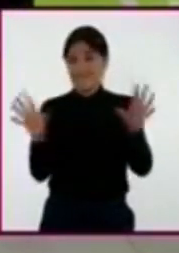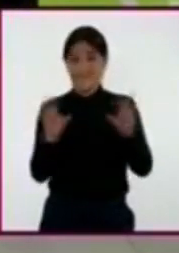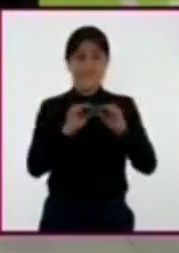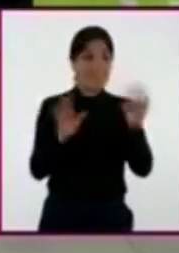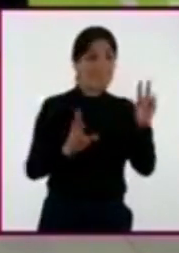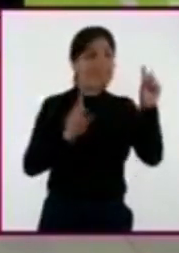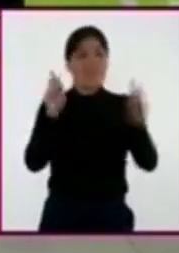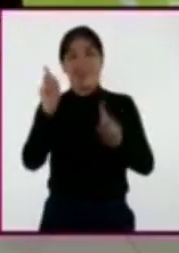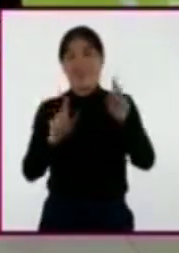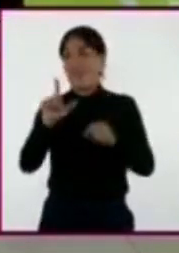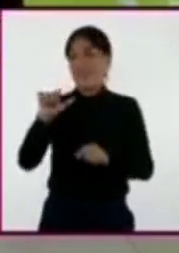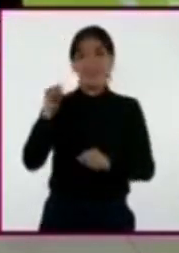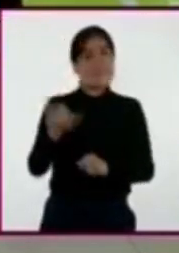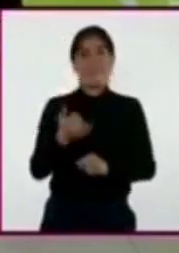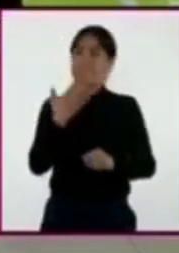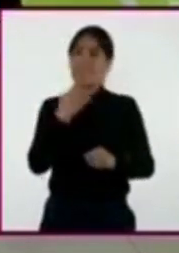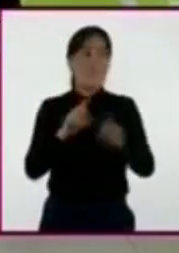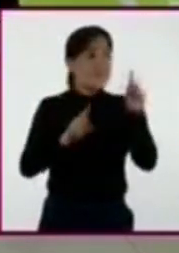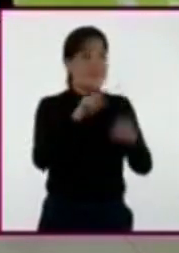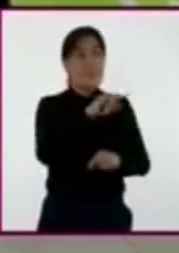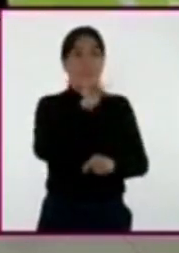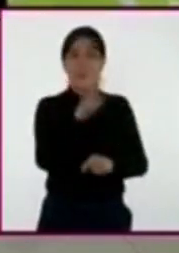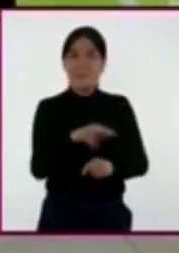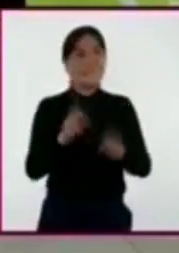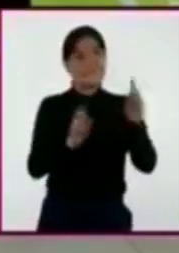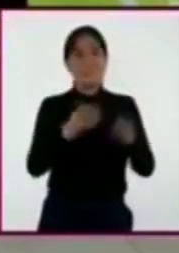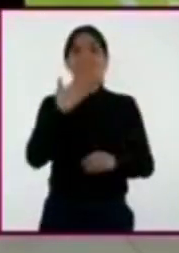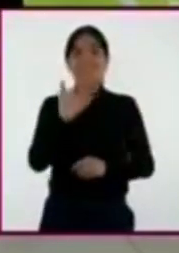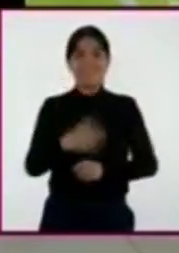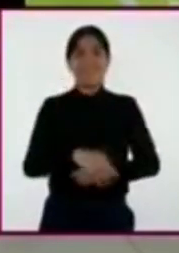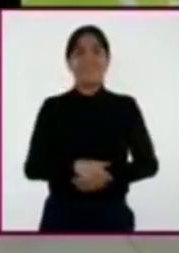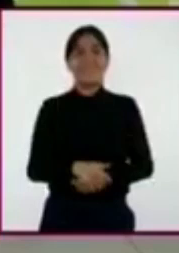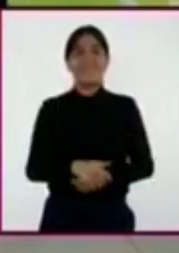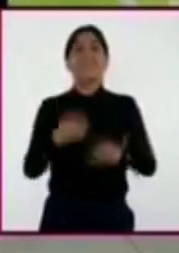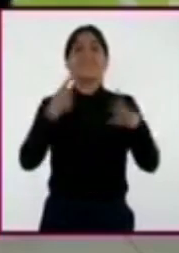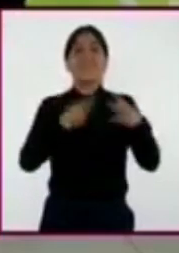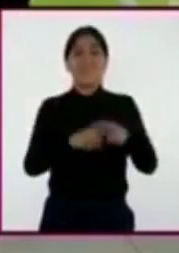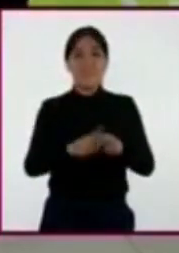¿Alguna duda, Leslie? Ninguna. ¿Alguna duda, Juan Carlos? Ninguna. Excelente.